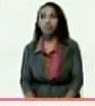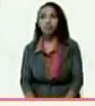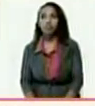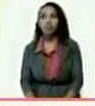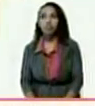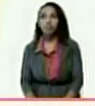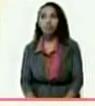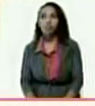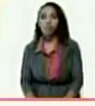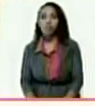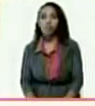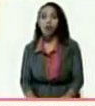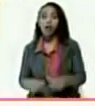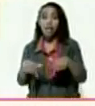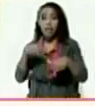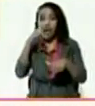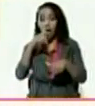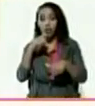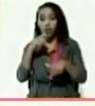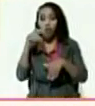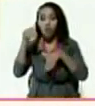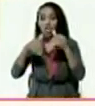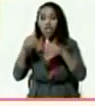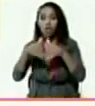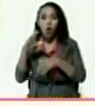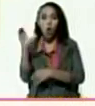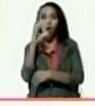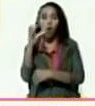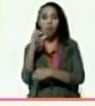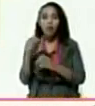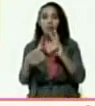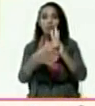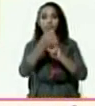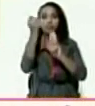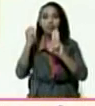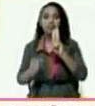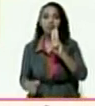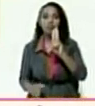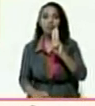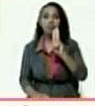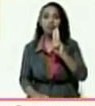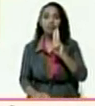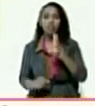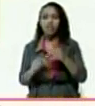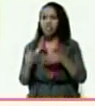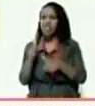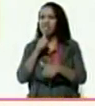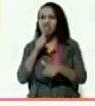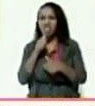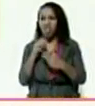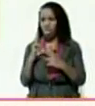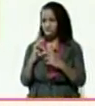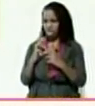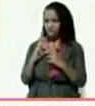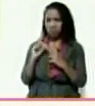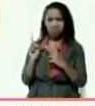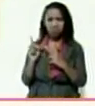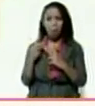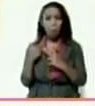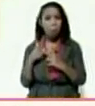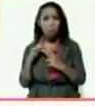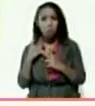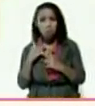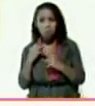Ah, ¿y este año votó Colombia? Ah, bueno, bien, este año votó Colombia. ¿Qué nos va a extrañar? ¿Qué nos puede extrañar?